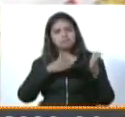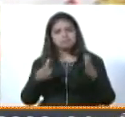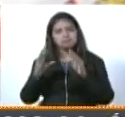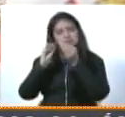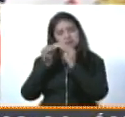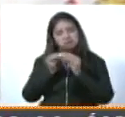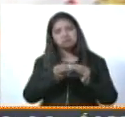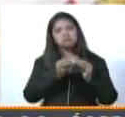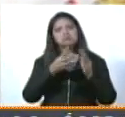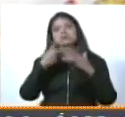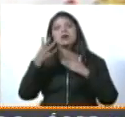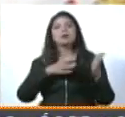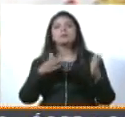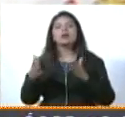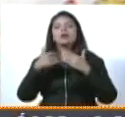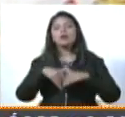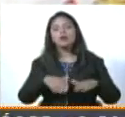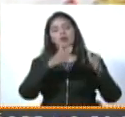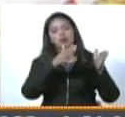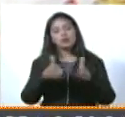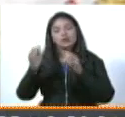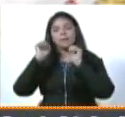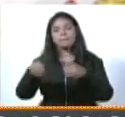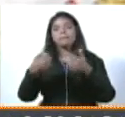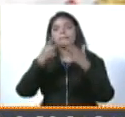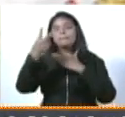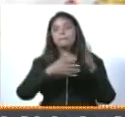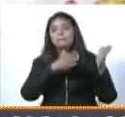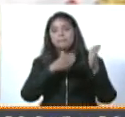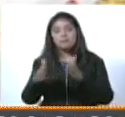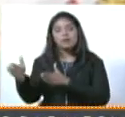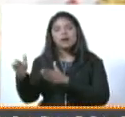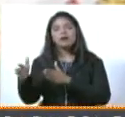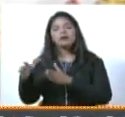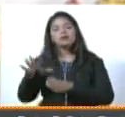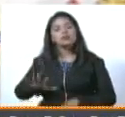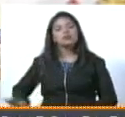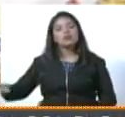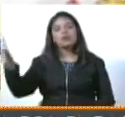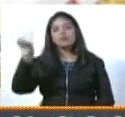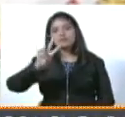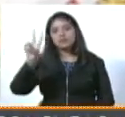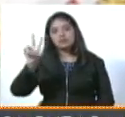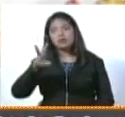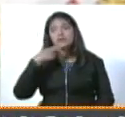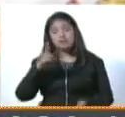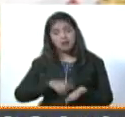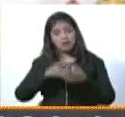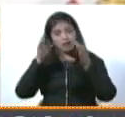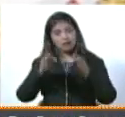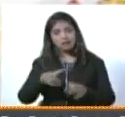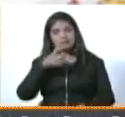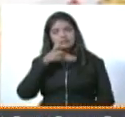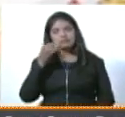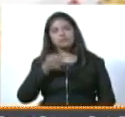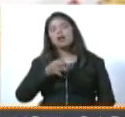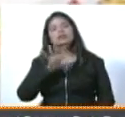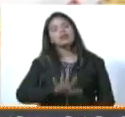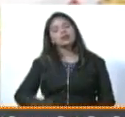todos los detalles en cuanto a la organización. Ha iniciado el Plan República en el territorio venezolano para garantizar la seguridad de